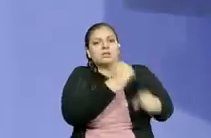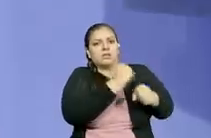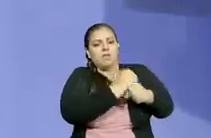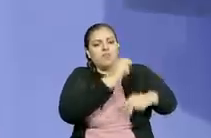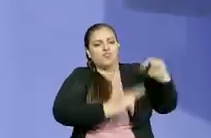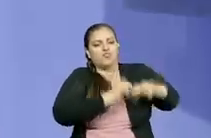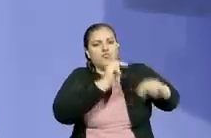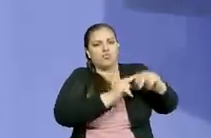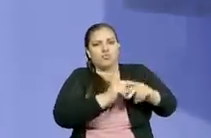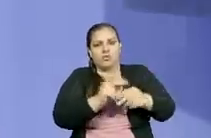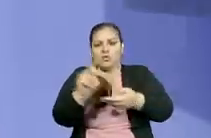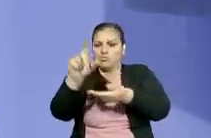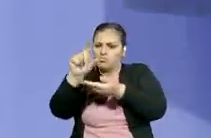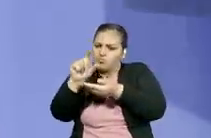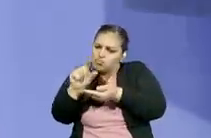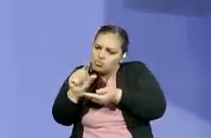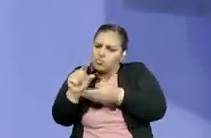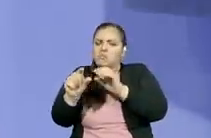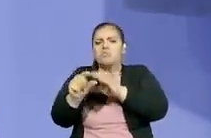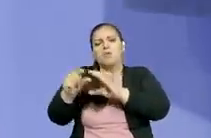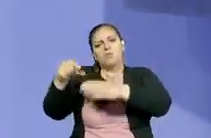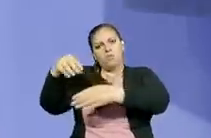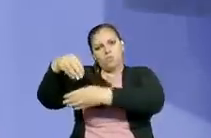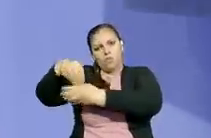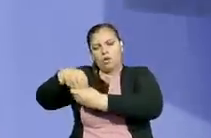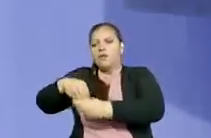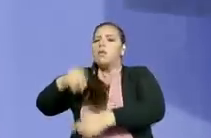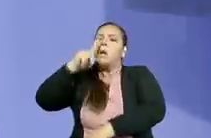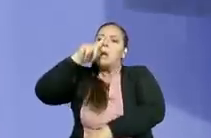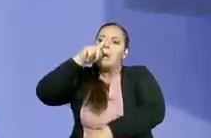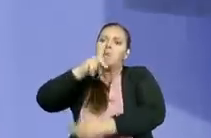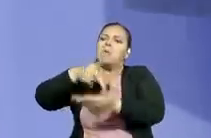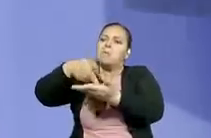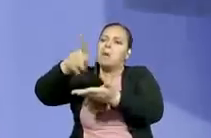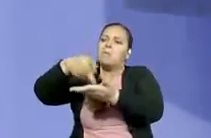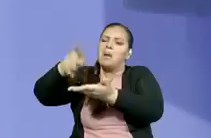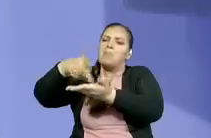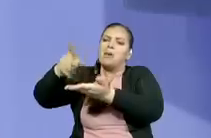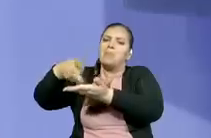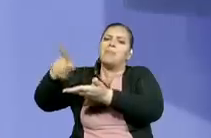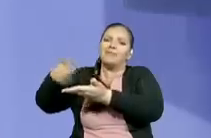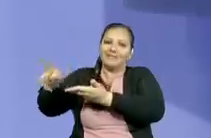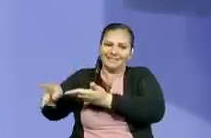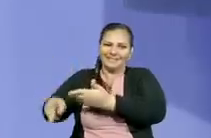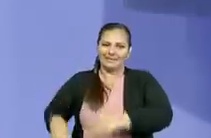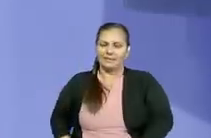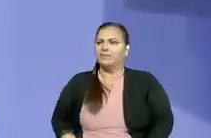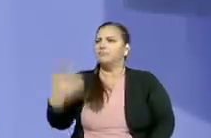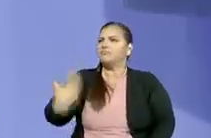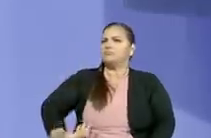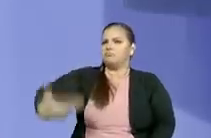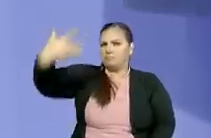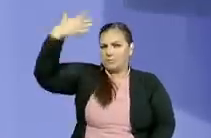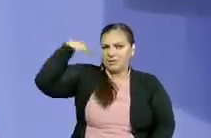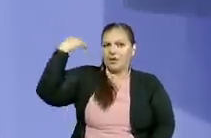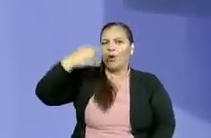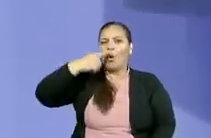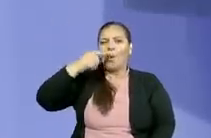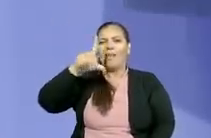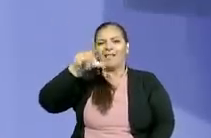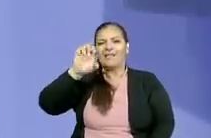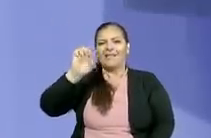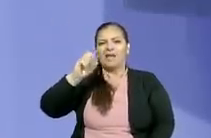de la administración pública. Nuestros empleados son hoy día menos que los que tenía León Febres